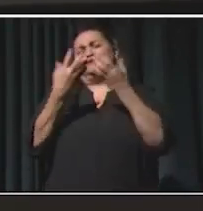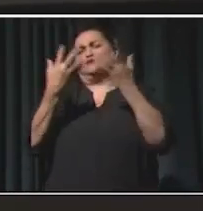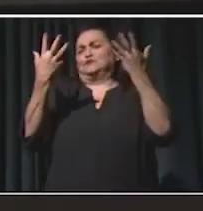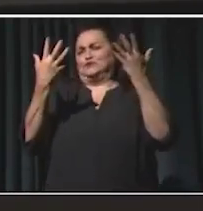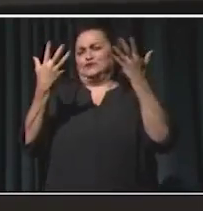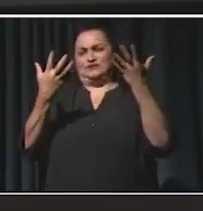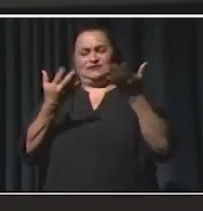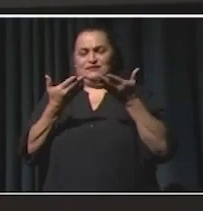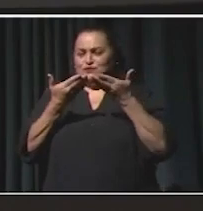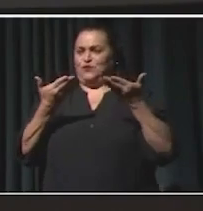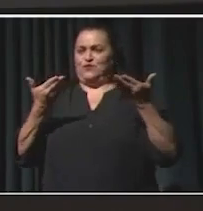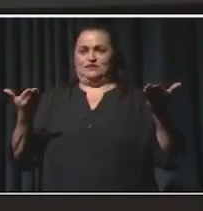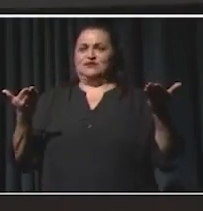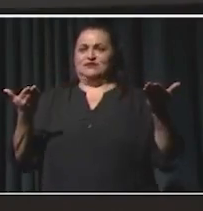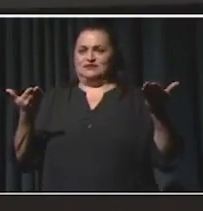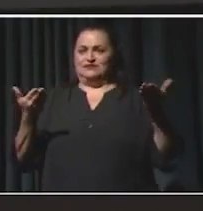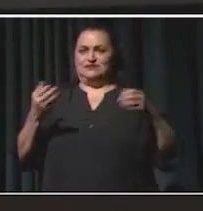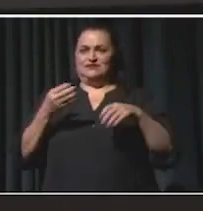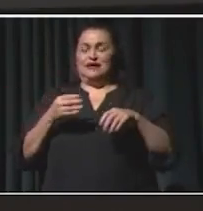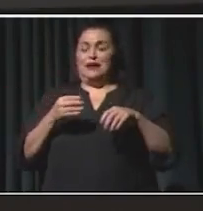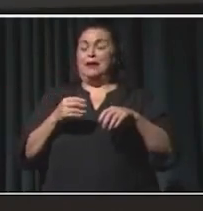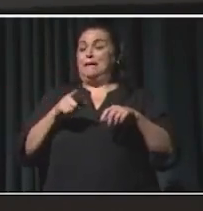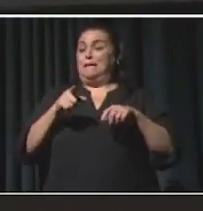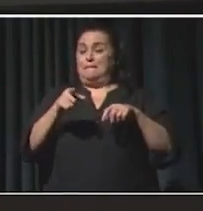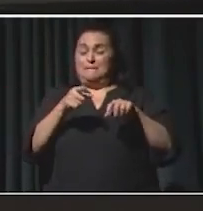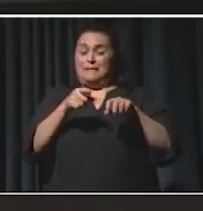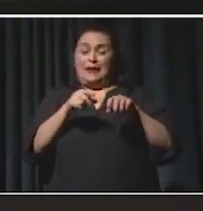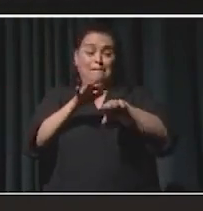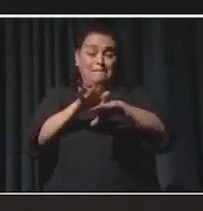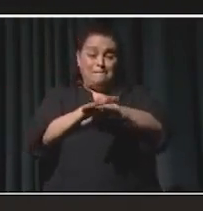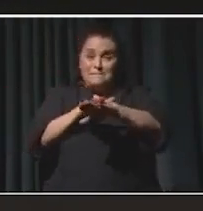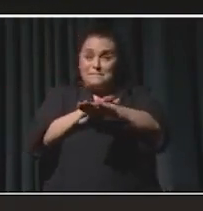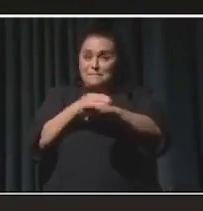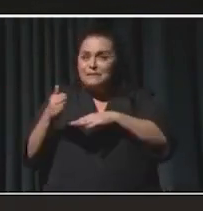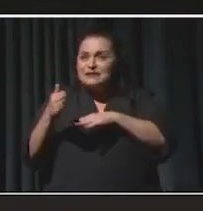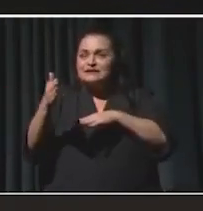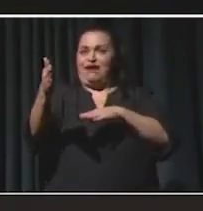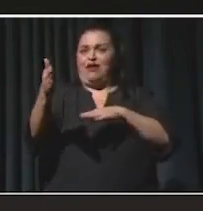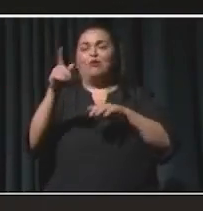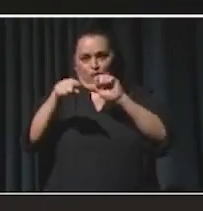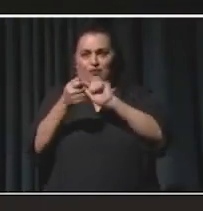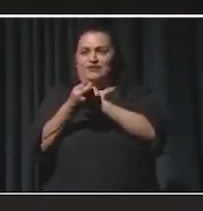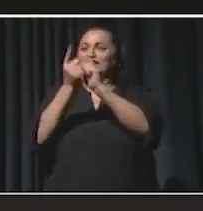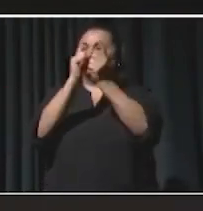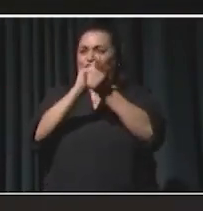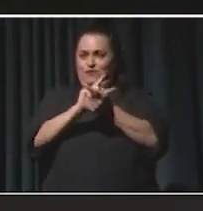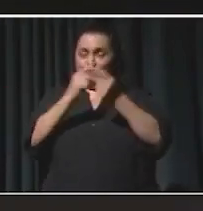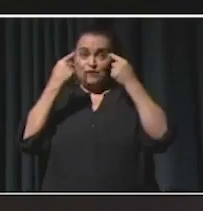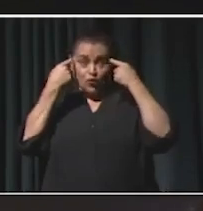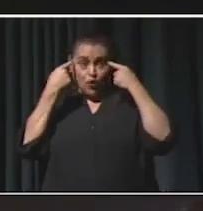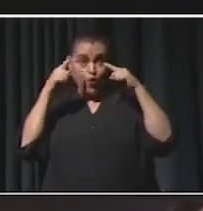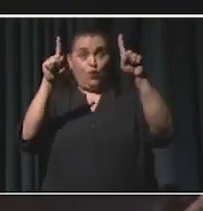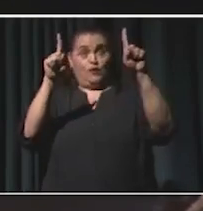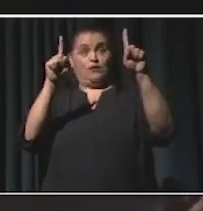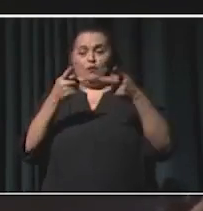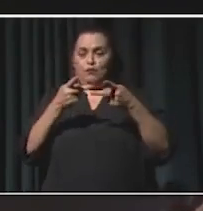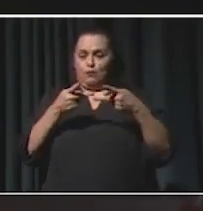miles de pies de piel de pescado. Y la hemos logrado